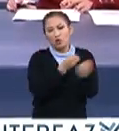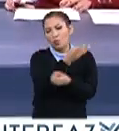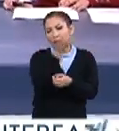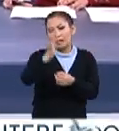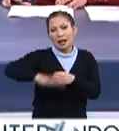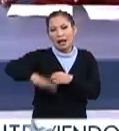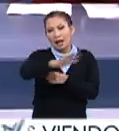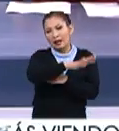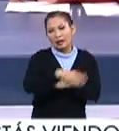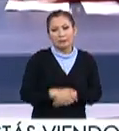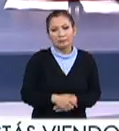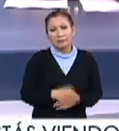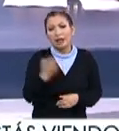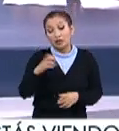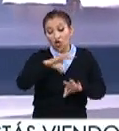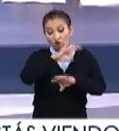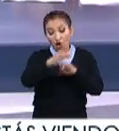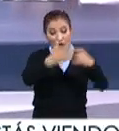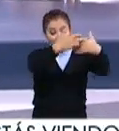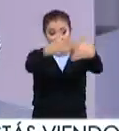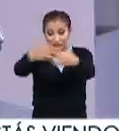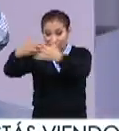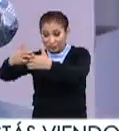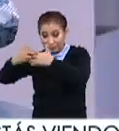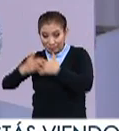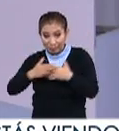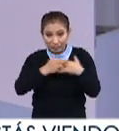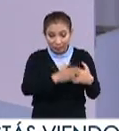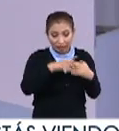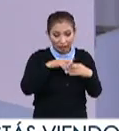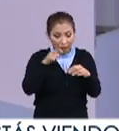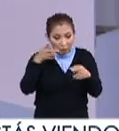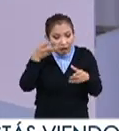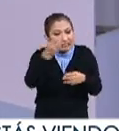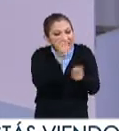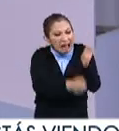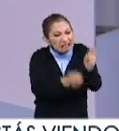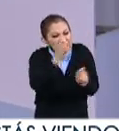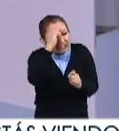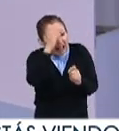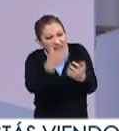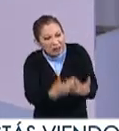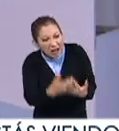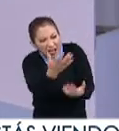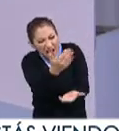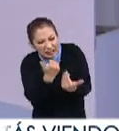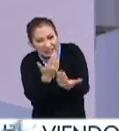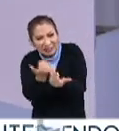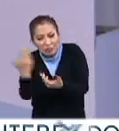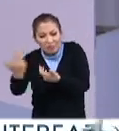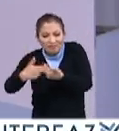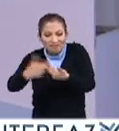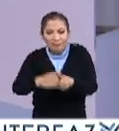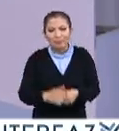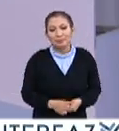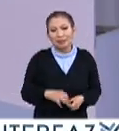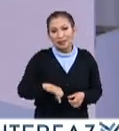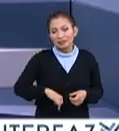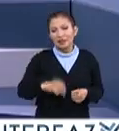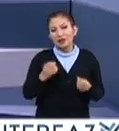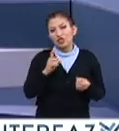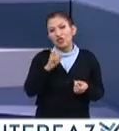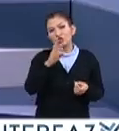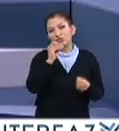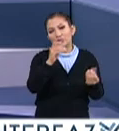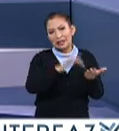cualquier entonces realmente toda la industria se está permeando de la parte de inteligencia artificial, ¿no? Eso es muy interesante. Pues sí. Pues